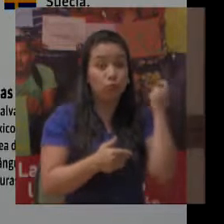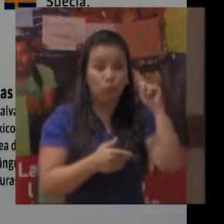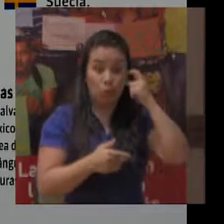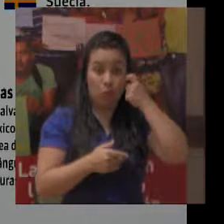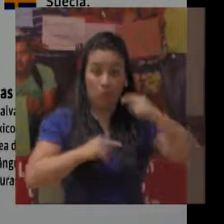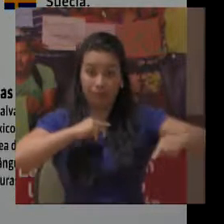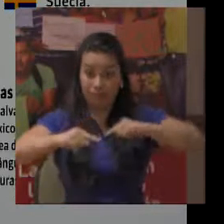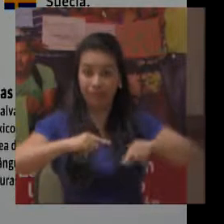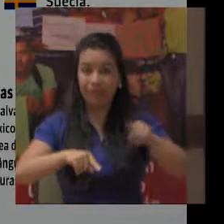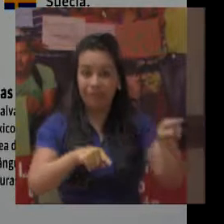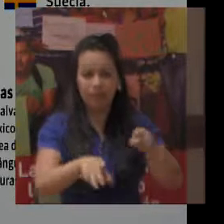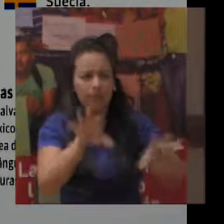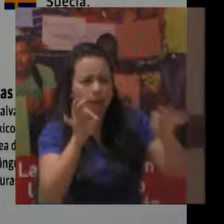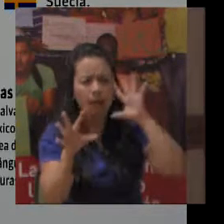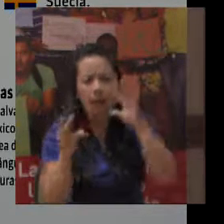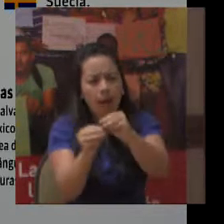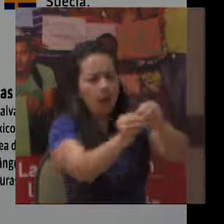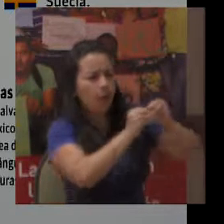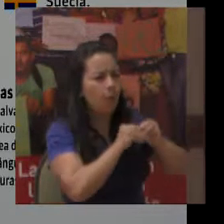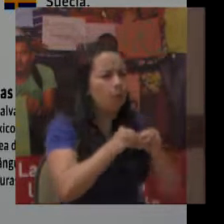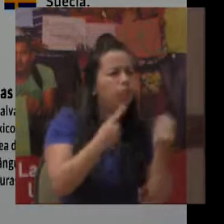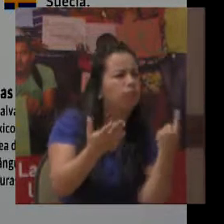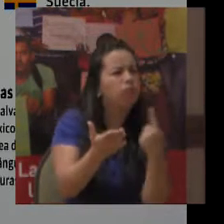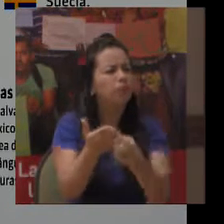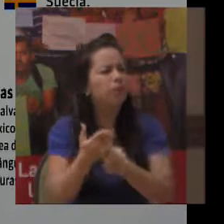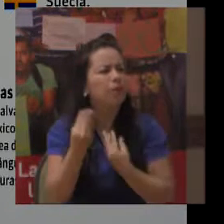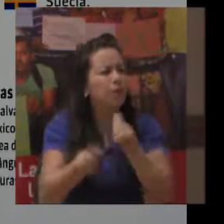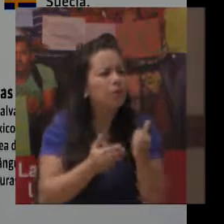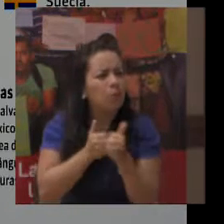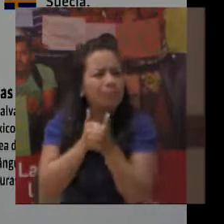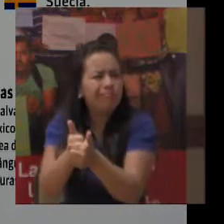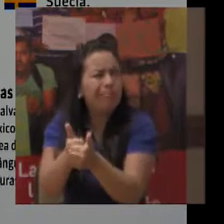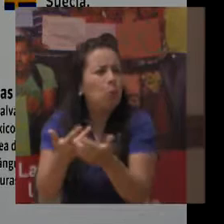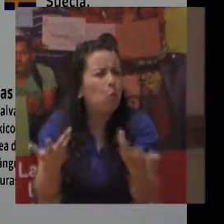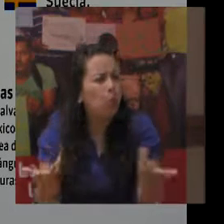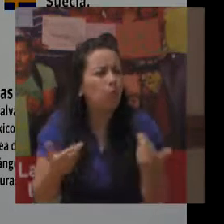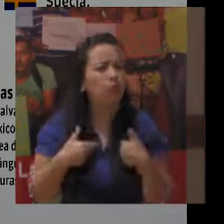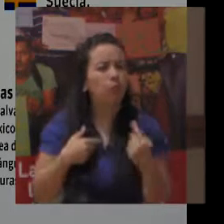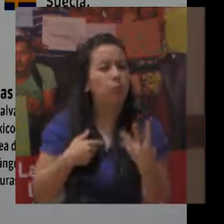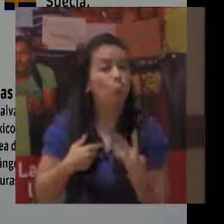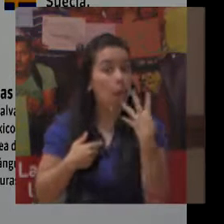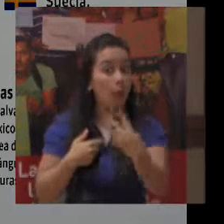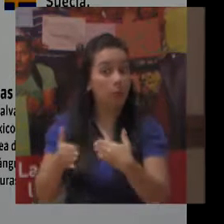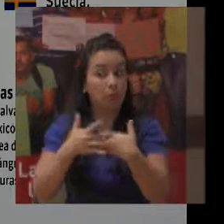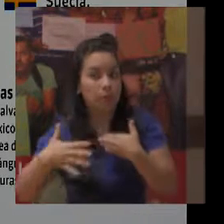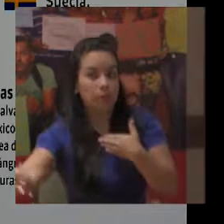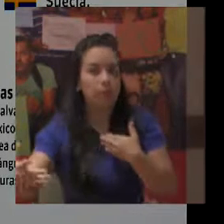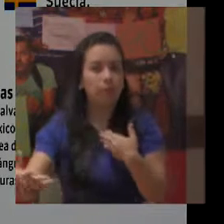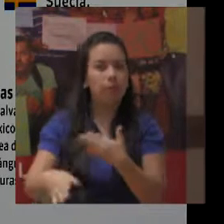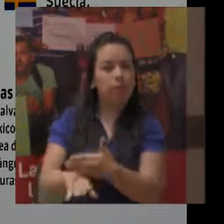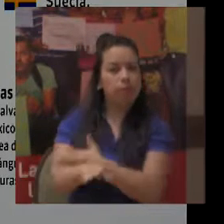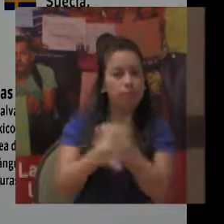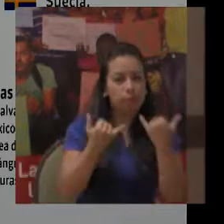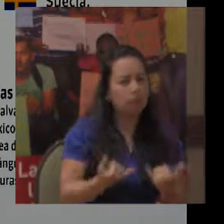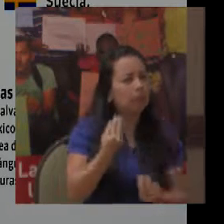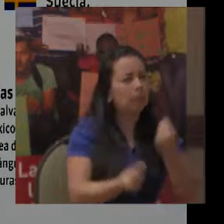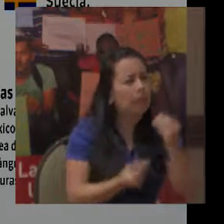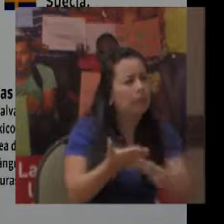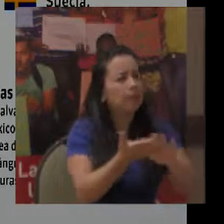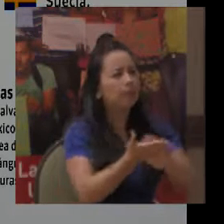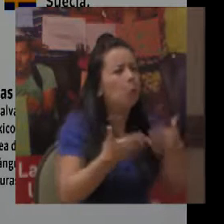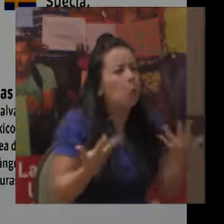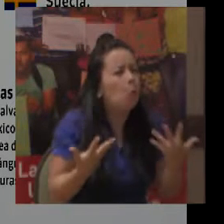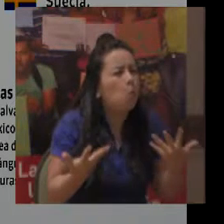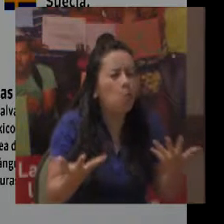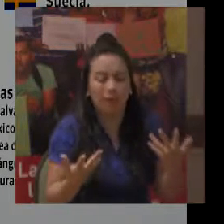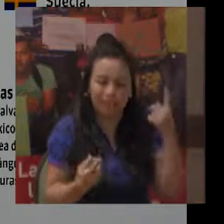lineamientos que nos permitan una hoja de ruta en conjunto para trabajar los próximos 4 años. Logramos